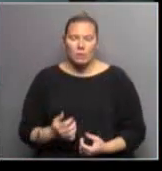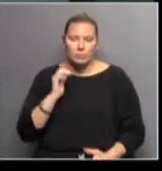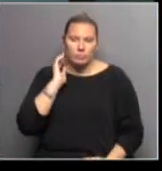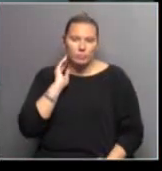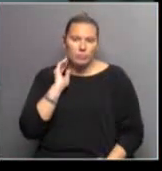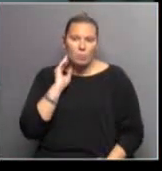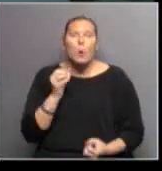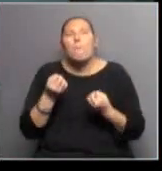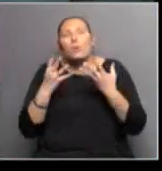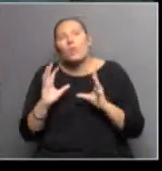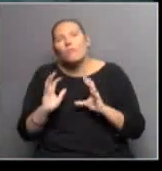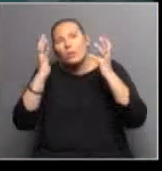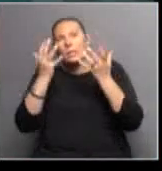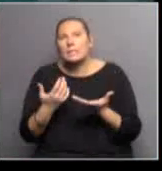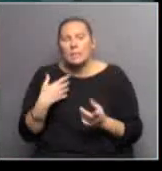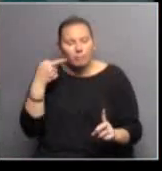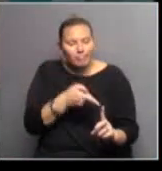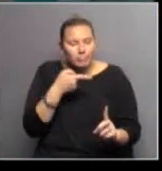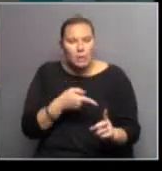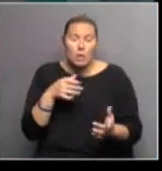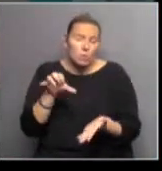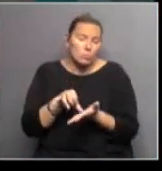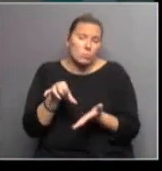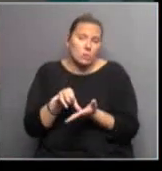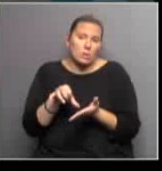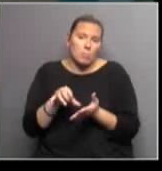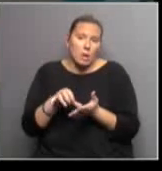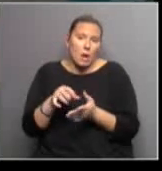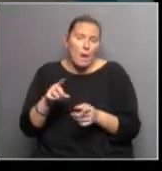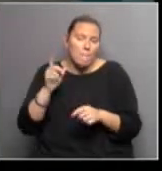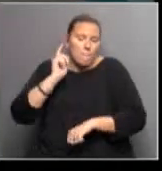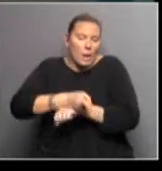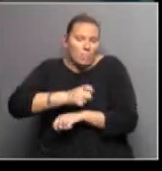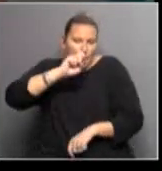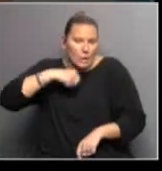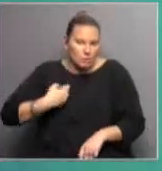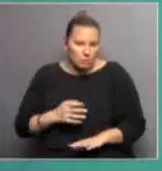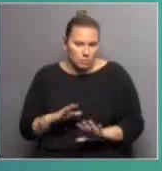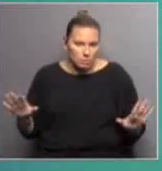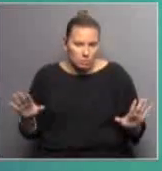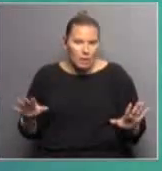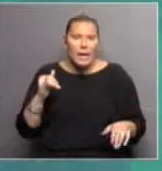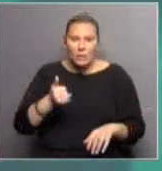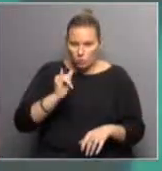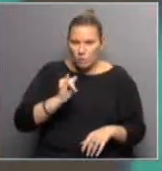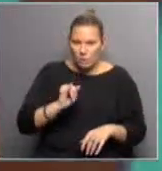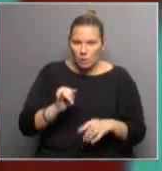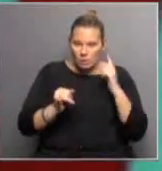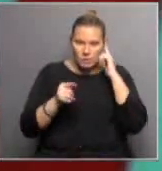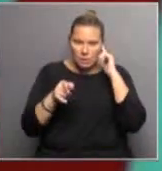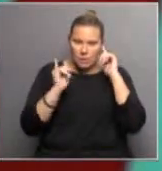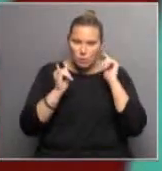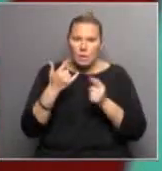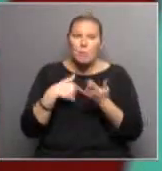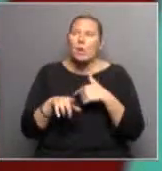Bueno, ¿por qué la ejercen? Tiene que ver justamente con que estamos en un sistema patriarcal, sí, y estamos, eso, insisto... Hay, okay, no, eso okay, sí, okay, eso no, nos